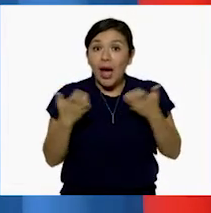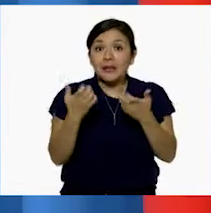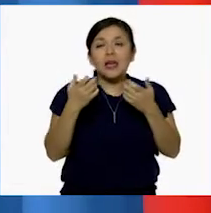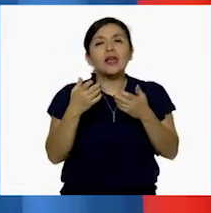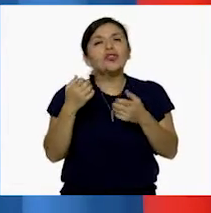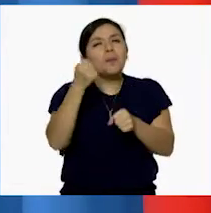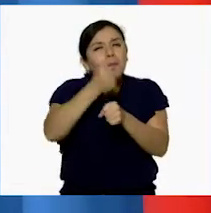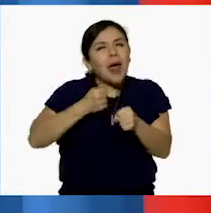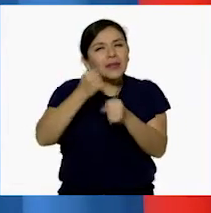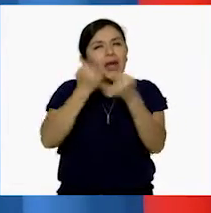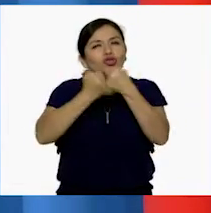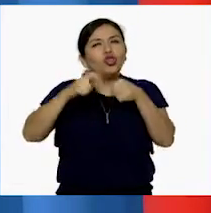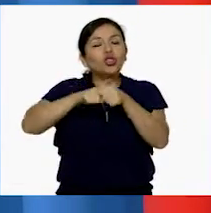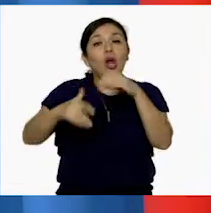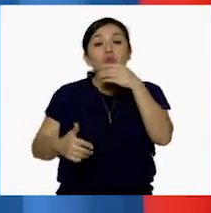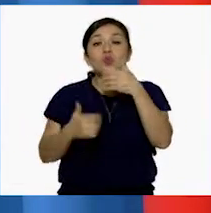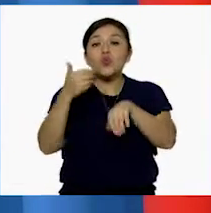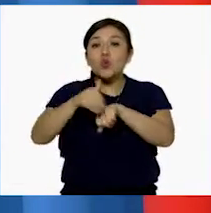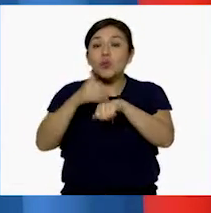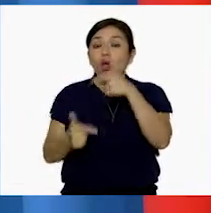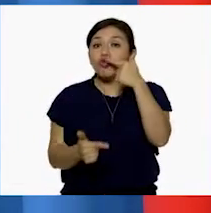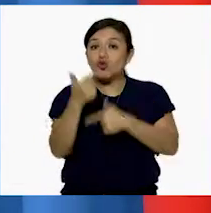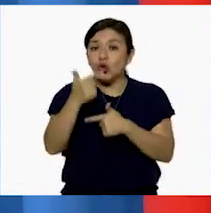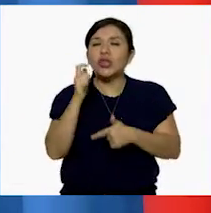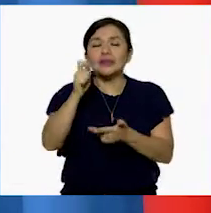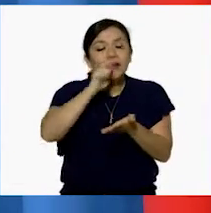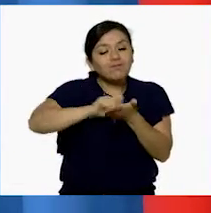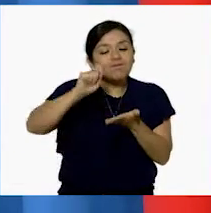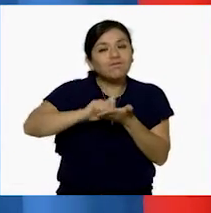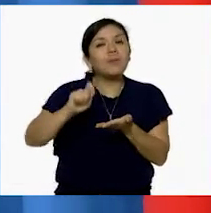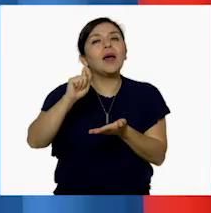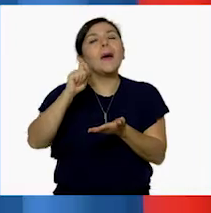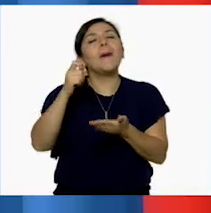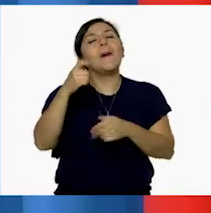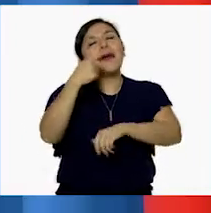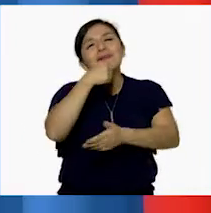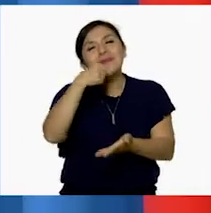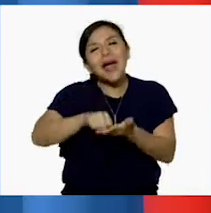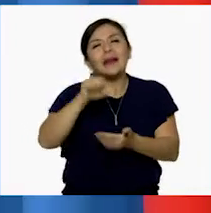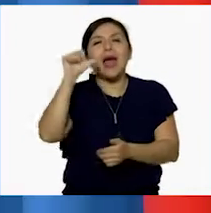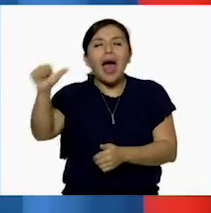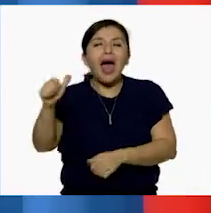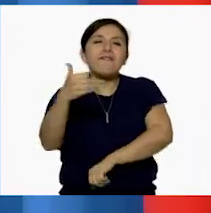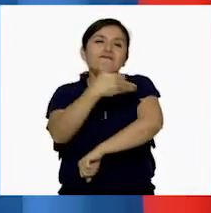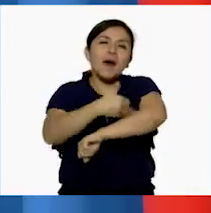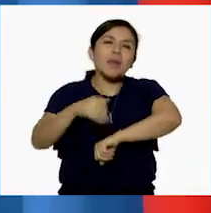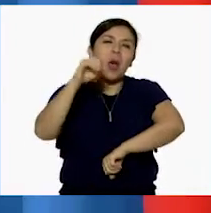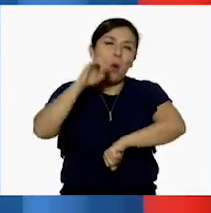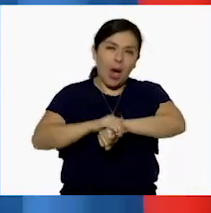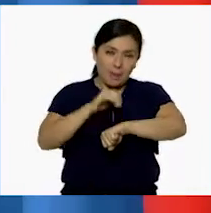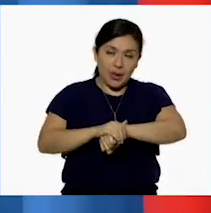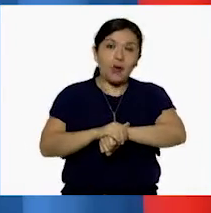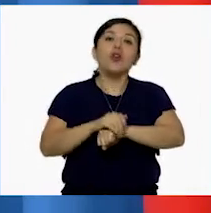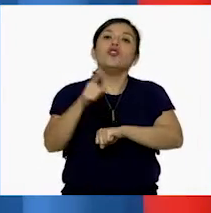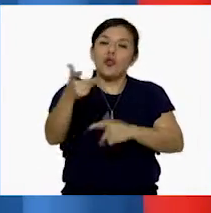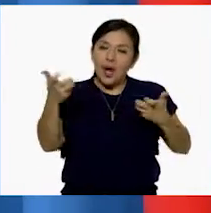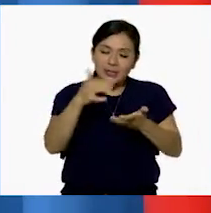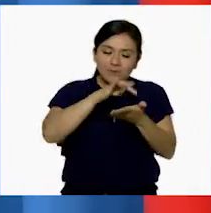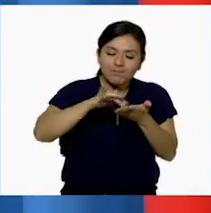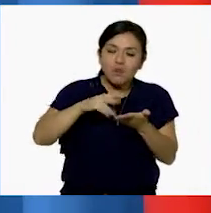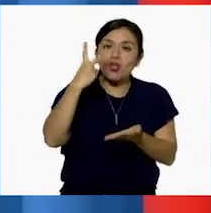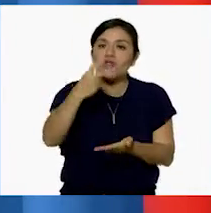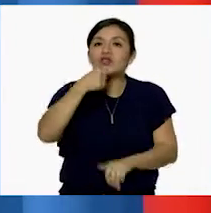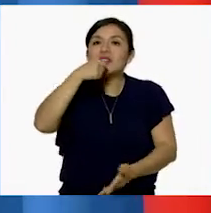del lenguaje 12, escribir cartas personales a familiares o amigos, leeremos 2 cartas de otro escritor